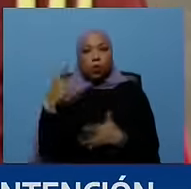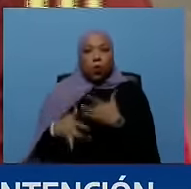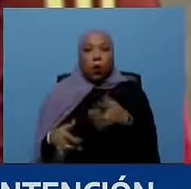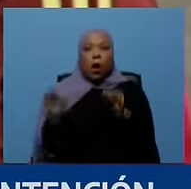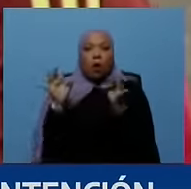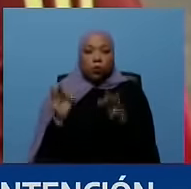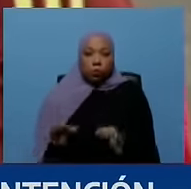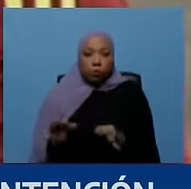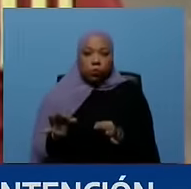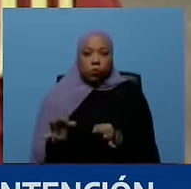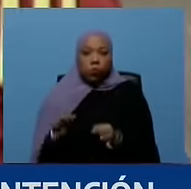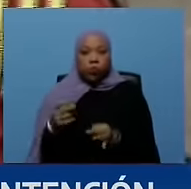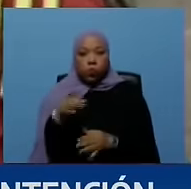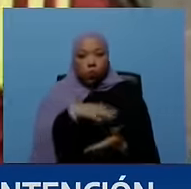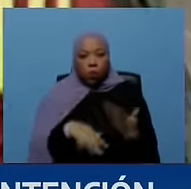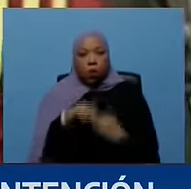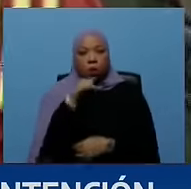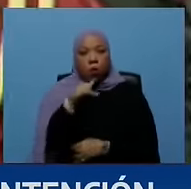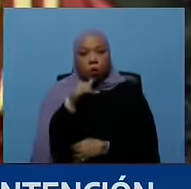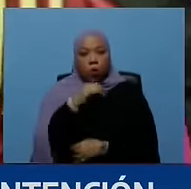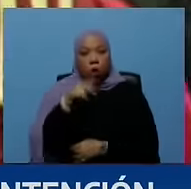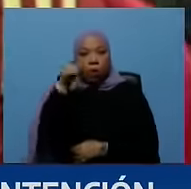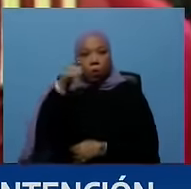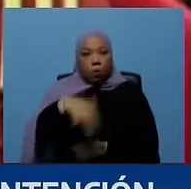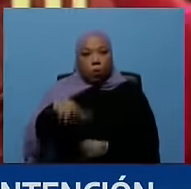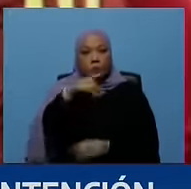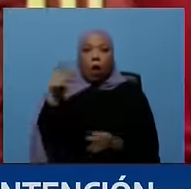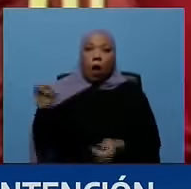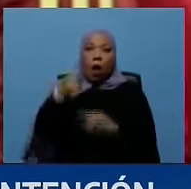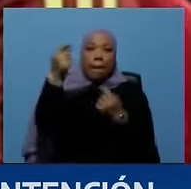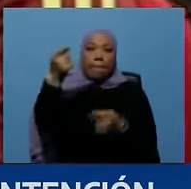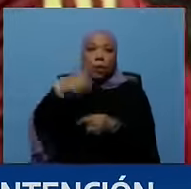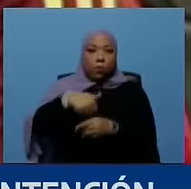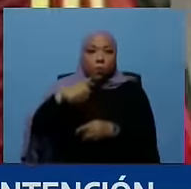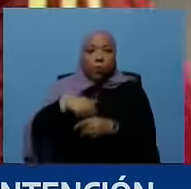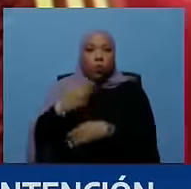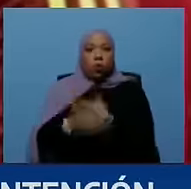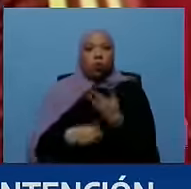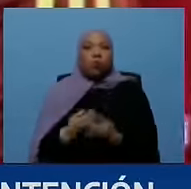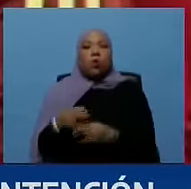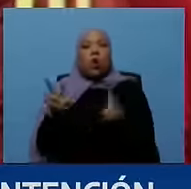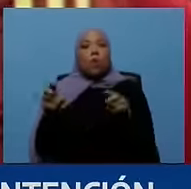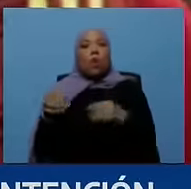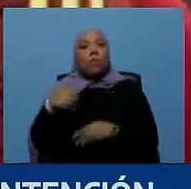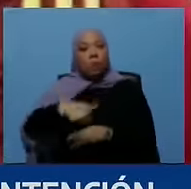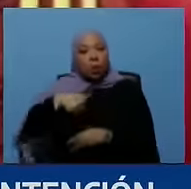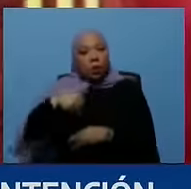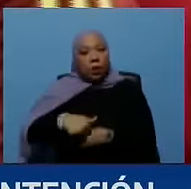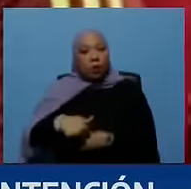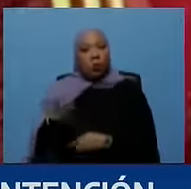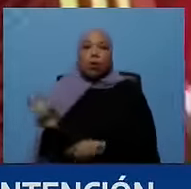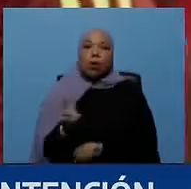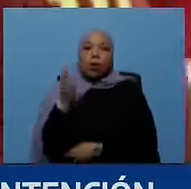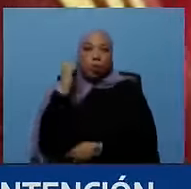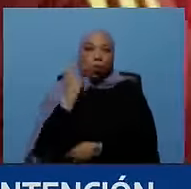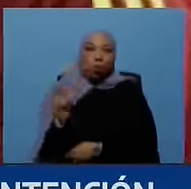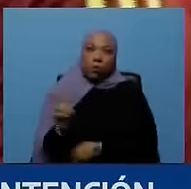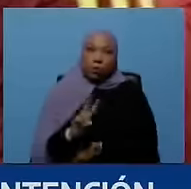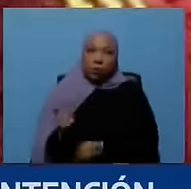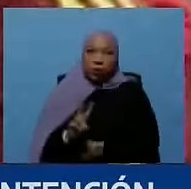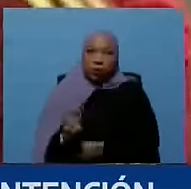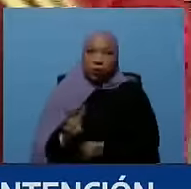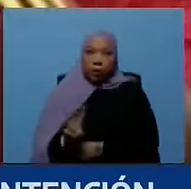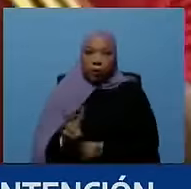cumplido de llevarlo a los territorios, y nuestro pueblo está en una campaña electoral porque tenemos nuevas elecciones en la República Bolivariana de